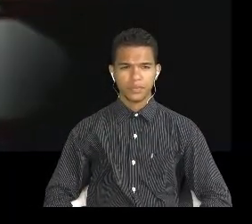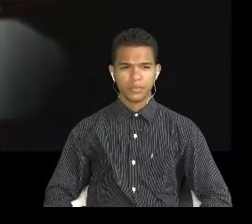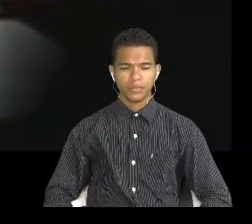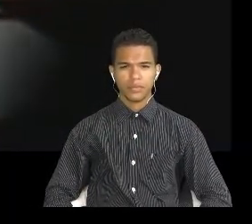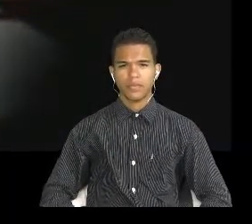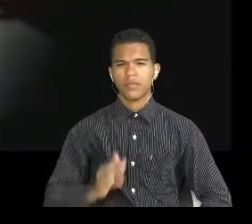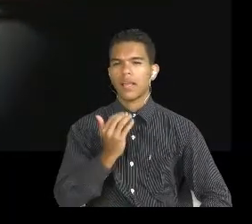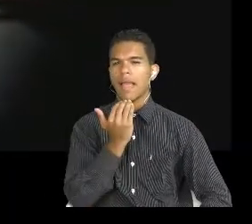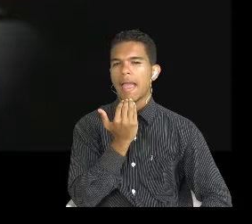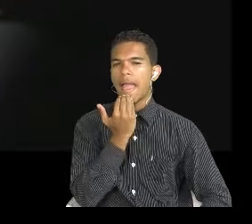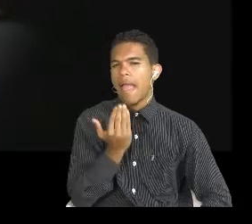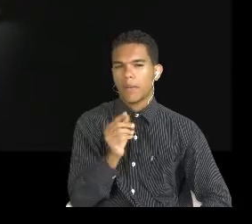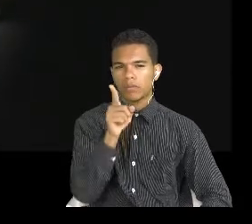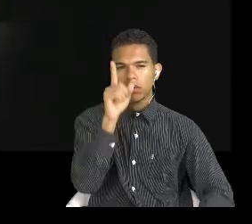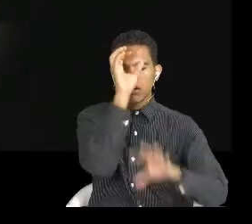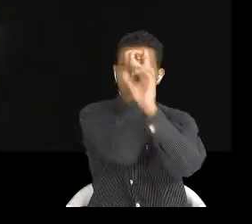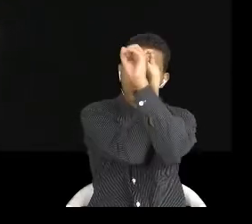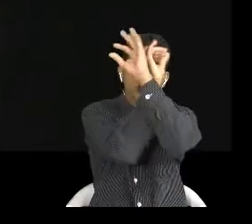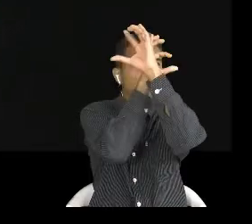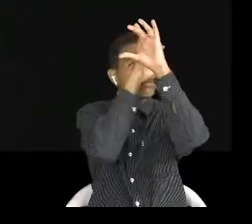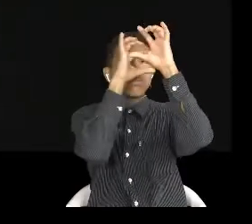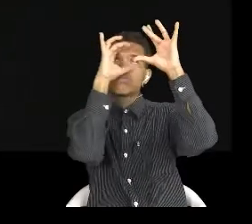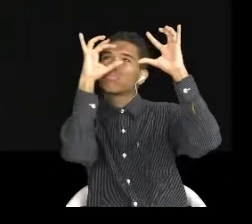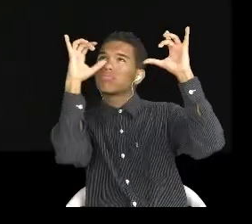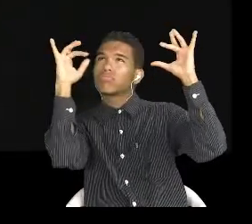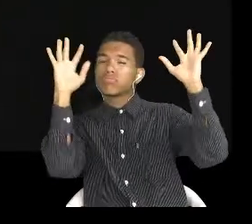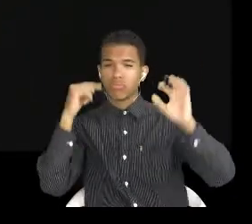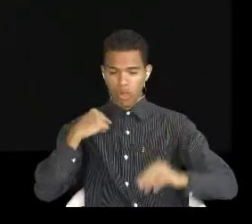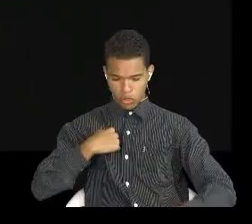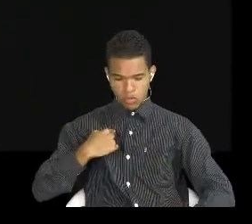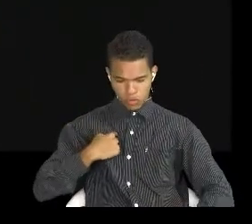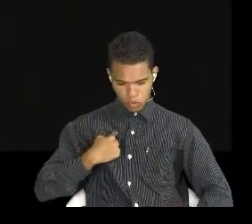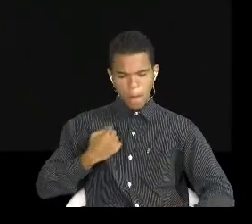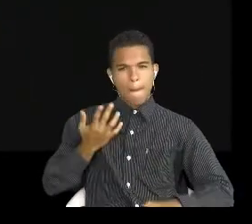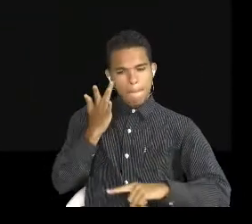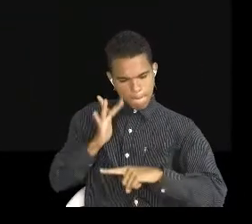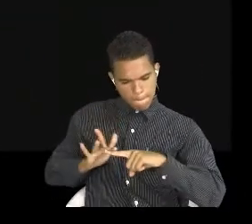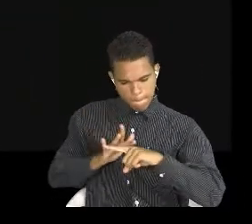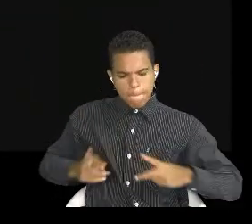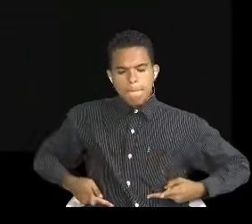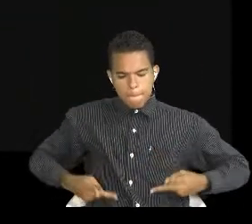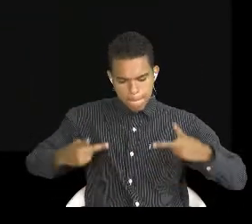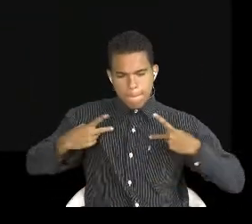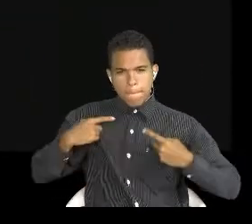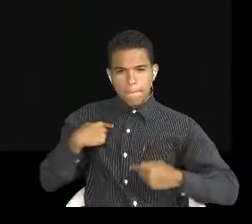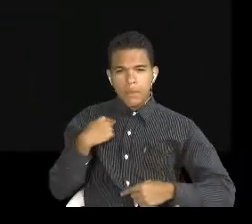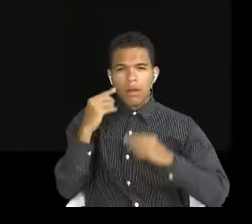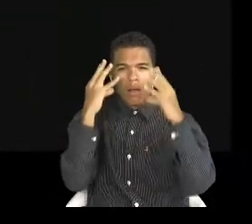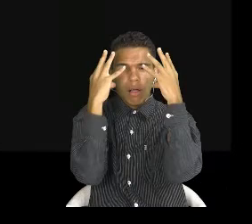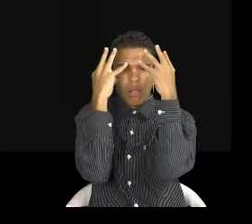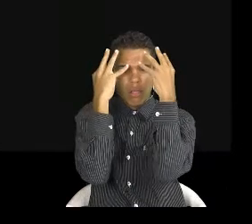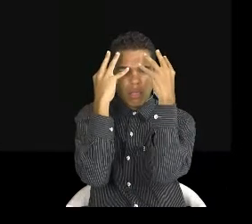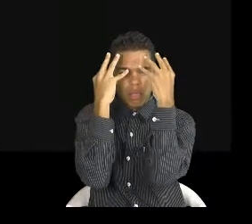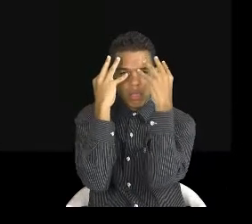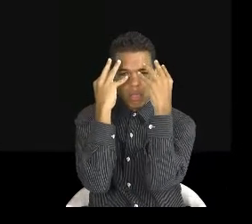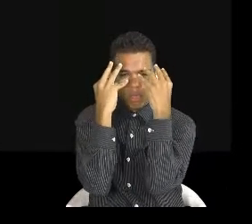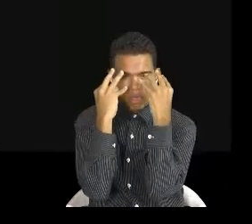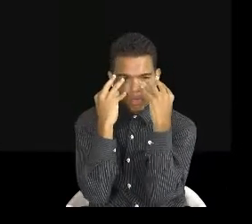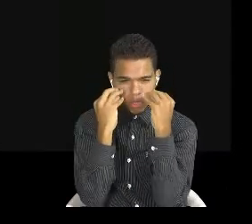Piense en cómo sería su mundo si usted estuviera perdiendo la visión a causa de una enfermedad silenciosa llamada glaucoma.